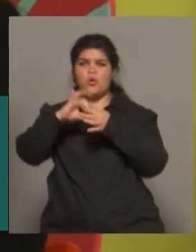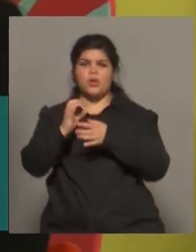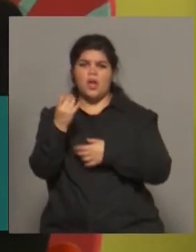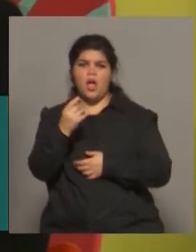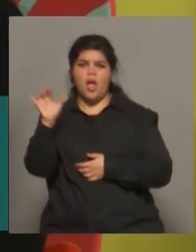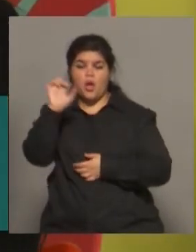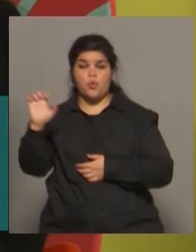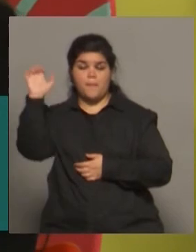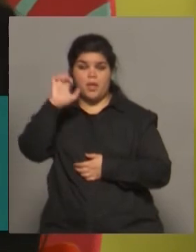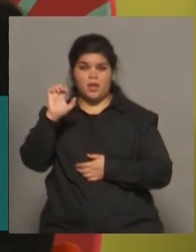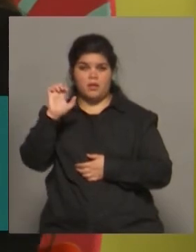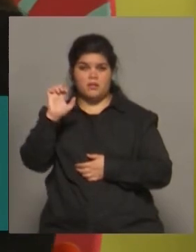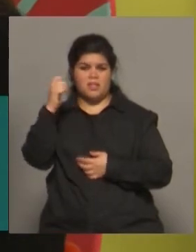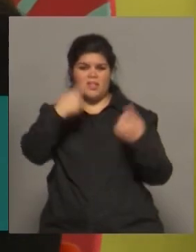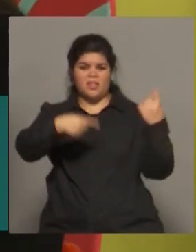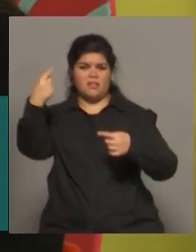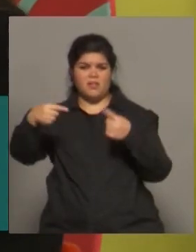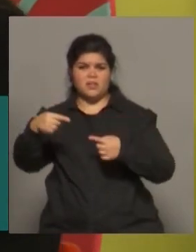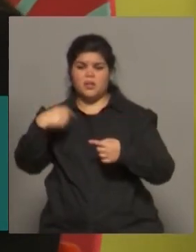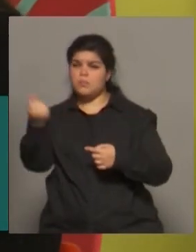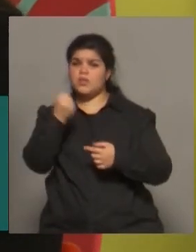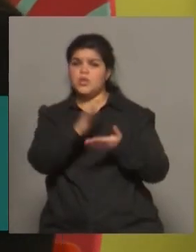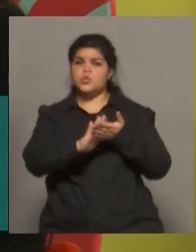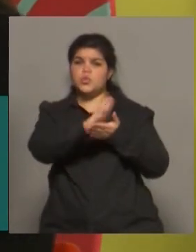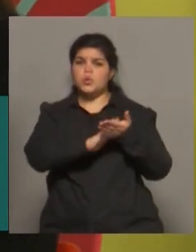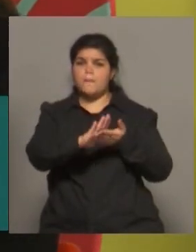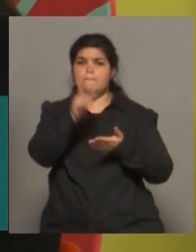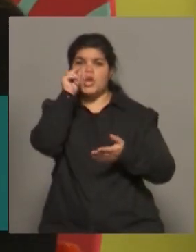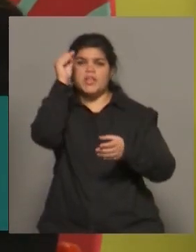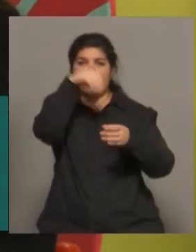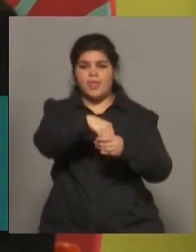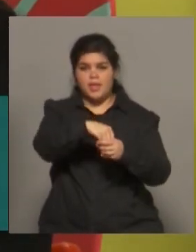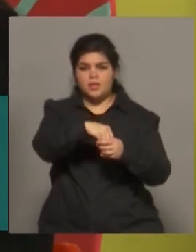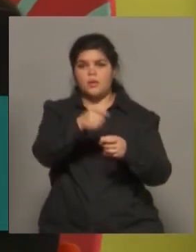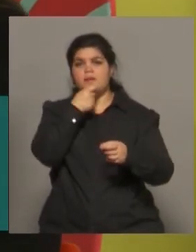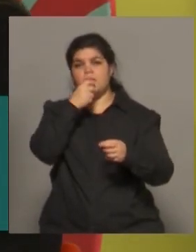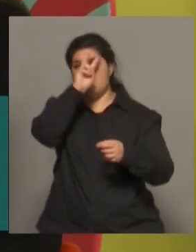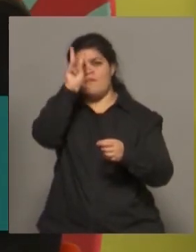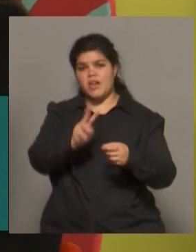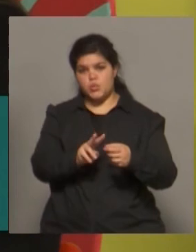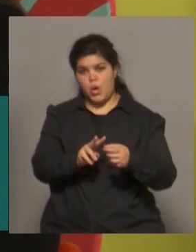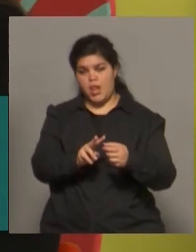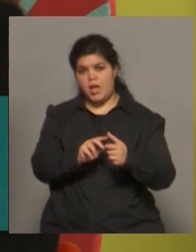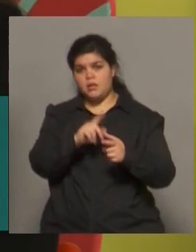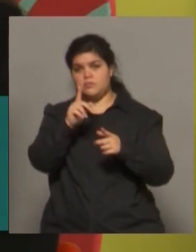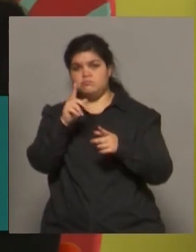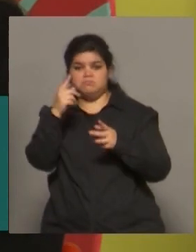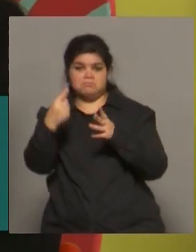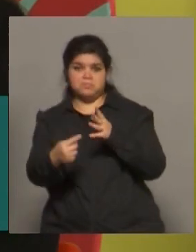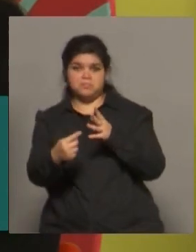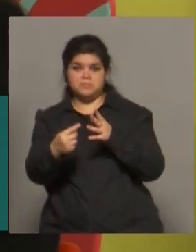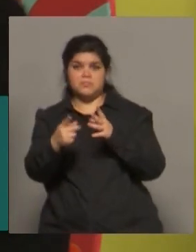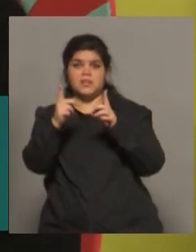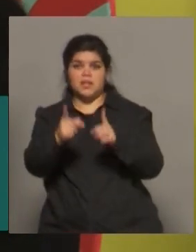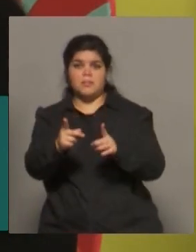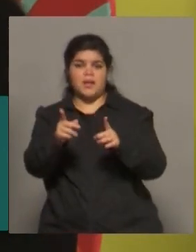que resolver los problemas políticos internos, ¿sí? Como es la situación en Venezuela, y tratar de generar